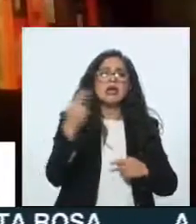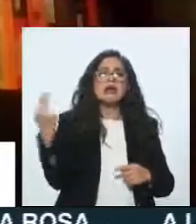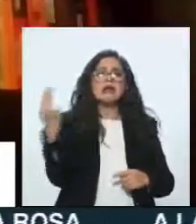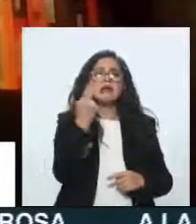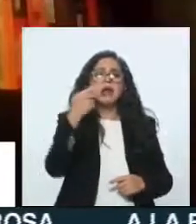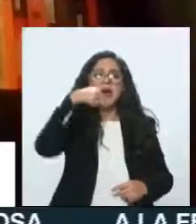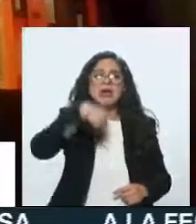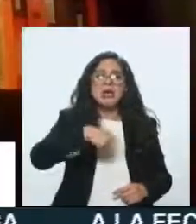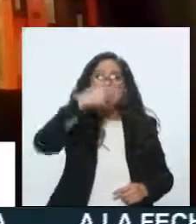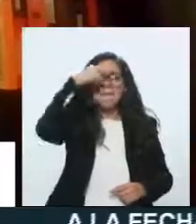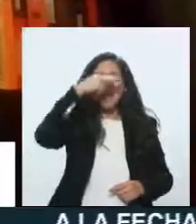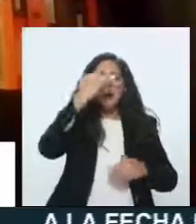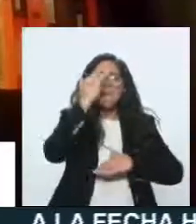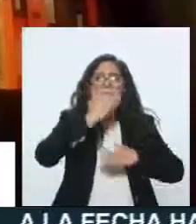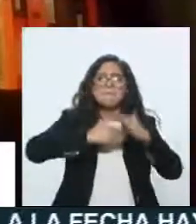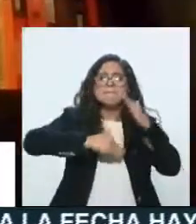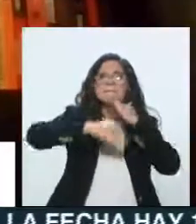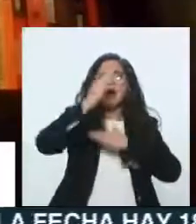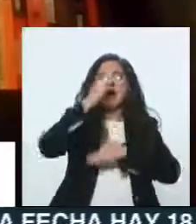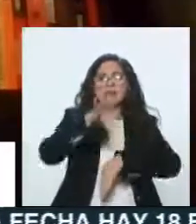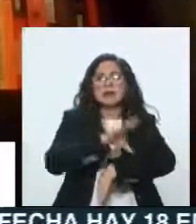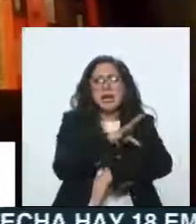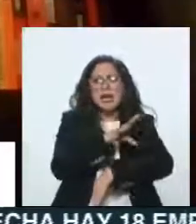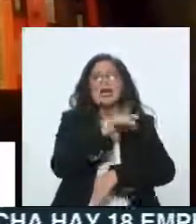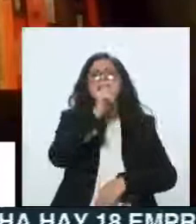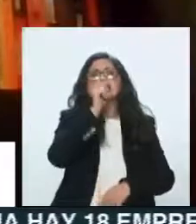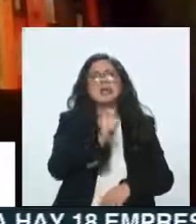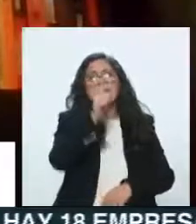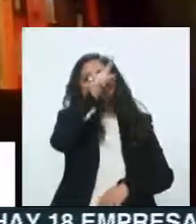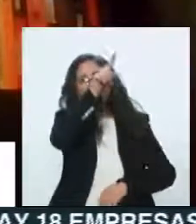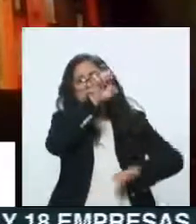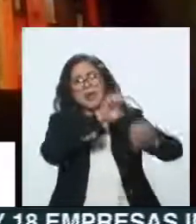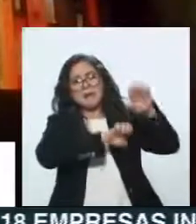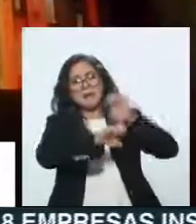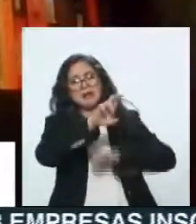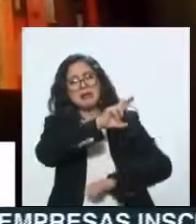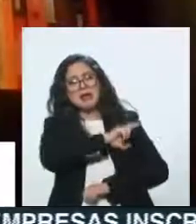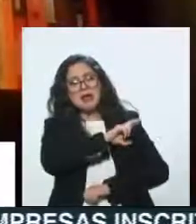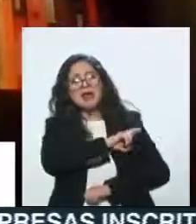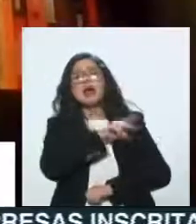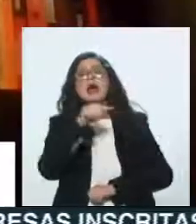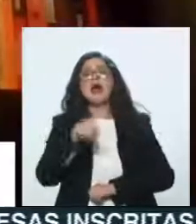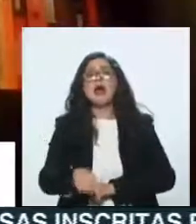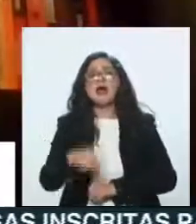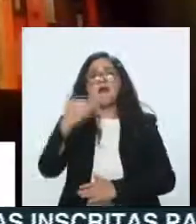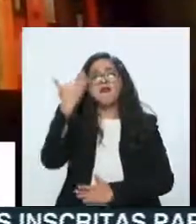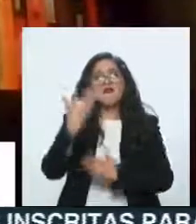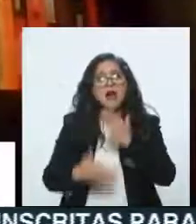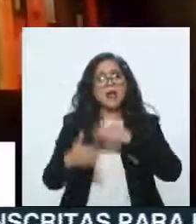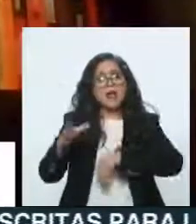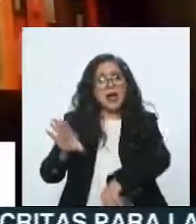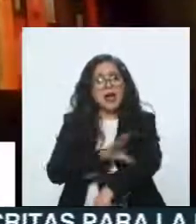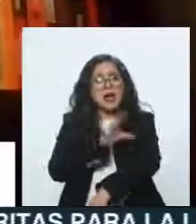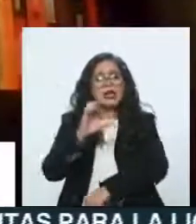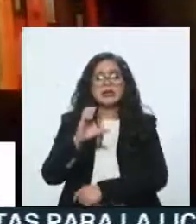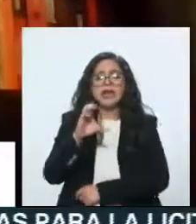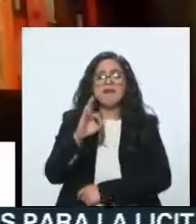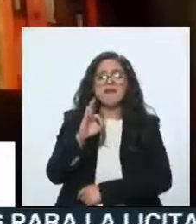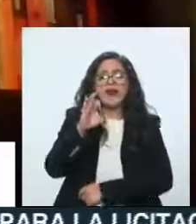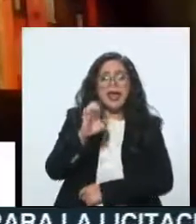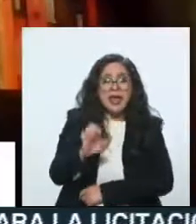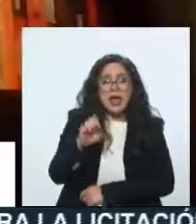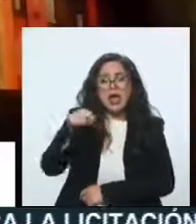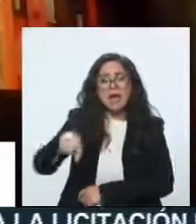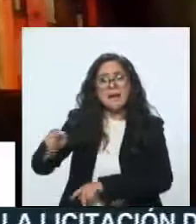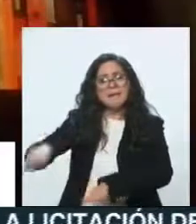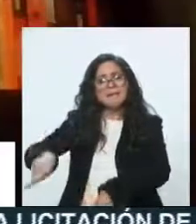lo que han estado es vendiéndole a CFE el excedente de electricidad que producen,